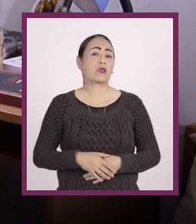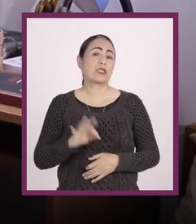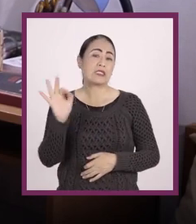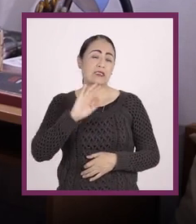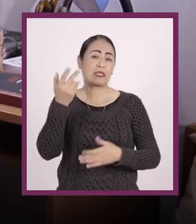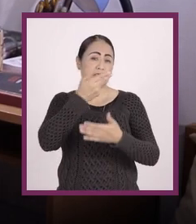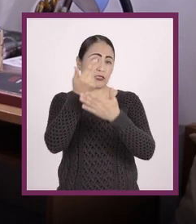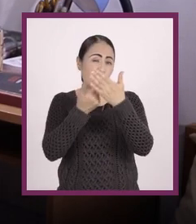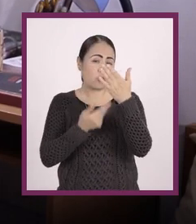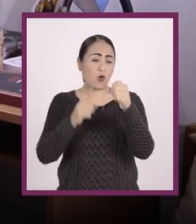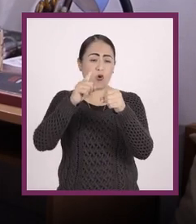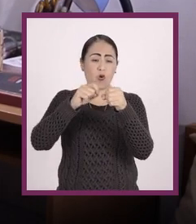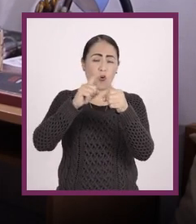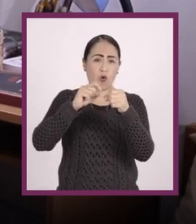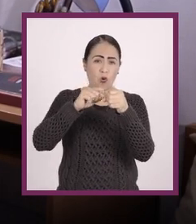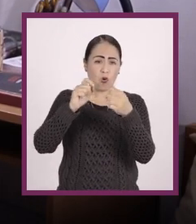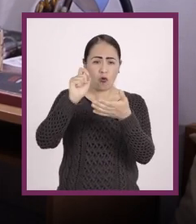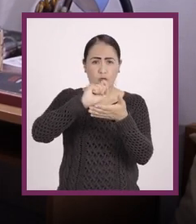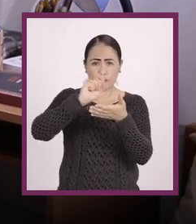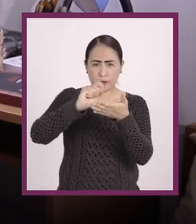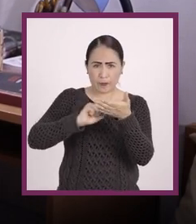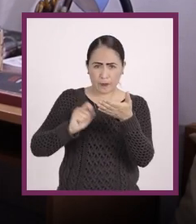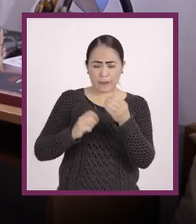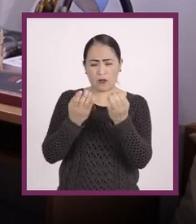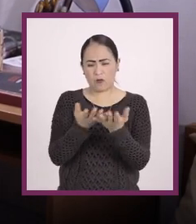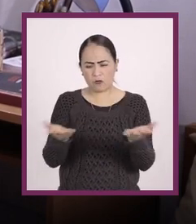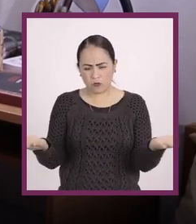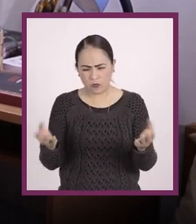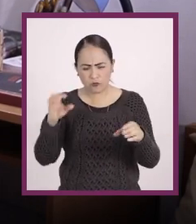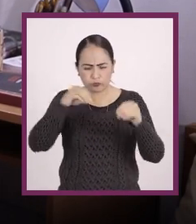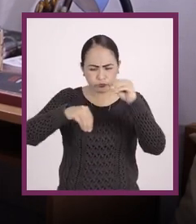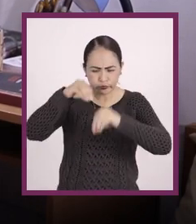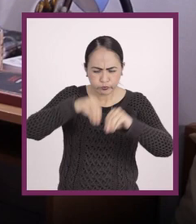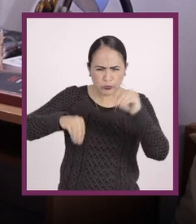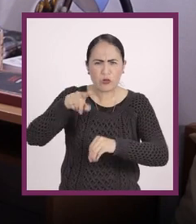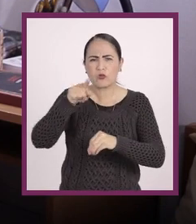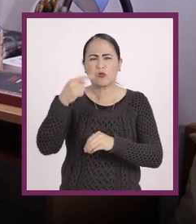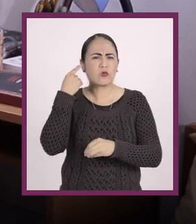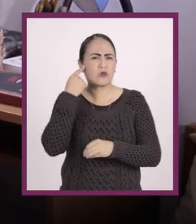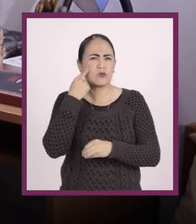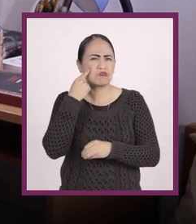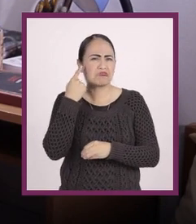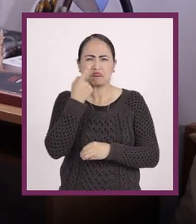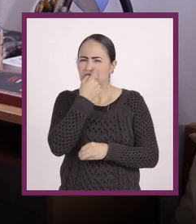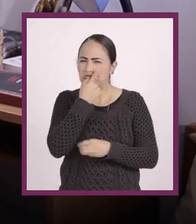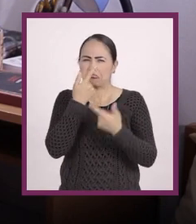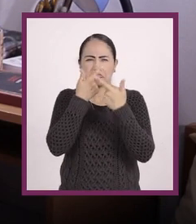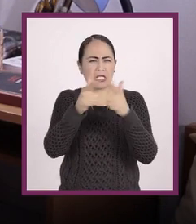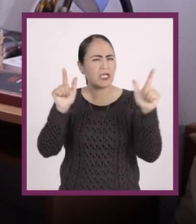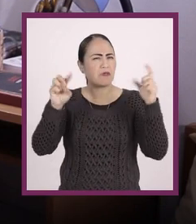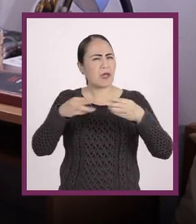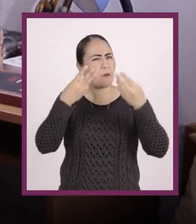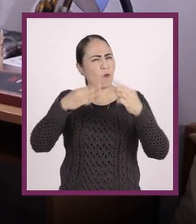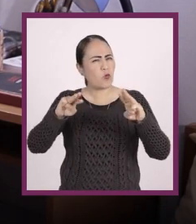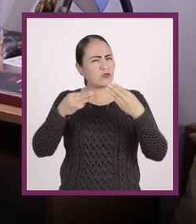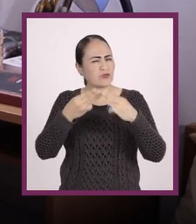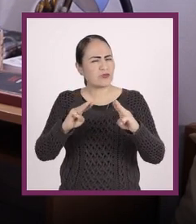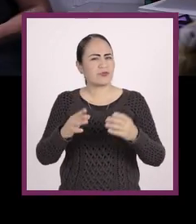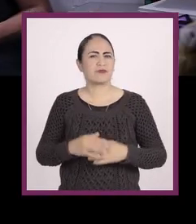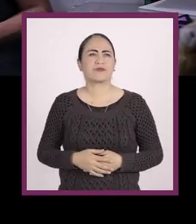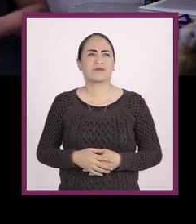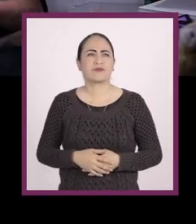si tienes que colorear un dibujo a pegar cosas en una maqueta pues ahí sí puedes escuchar lo que me gusta